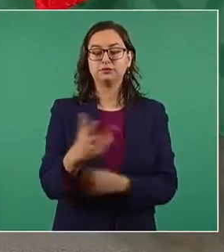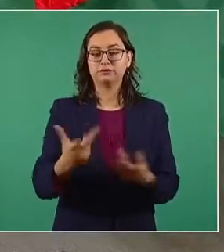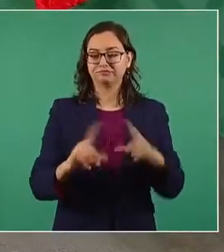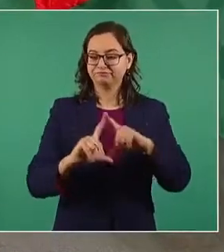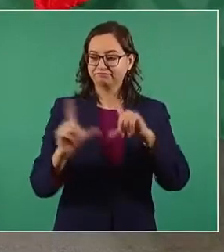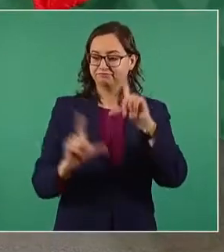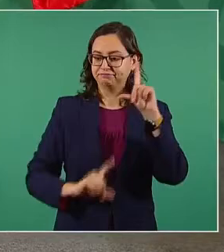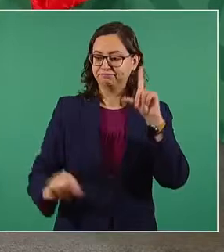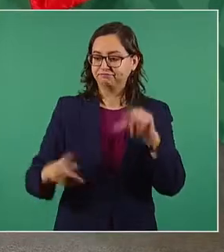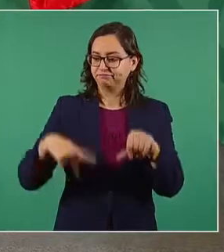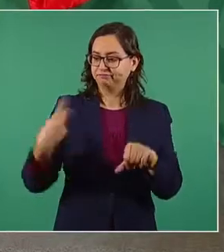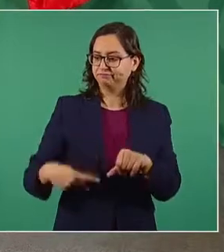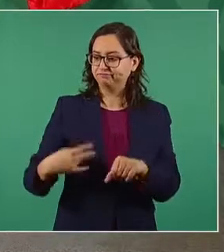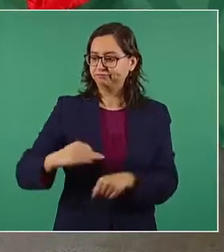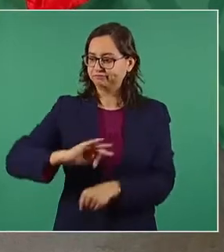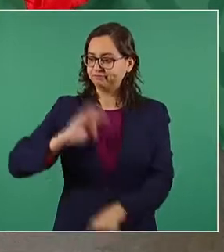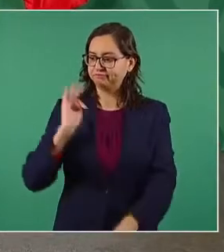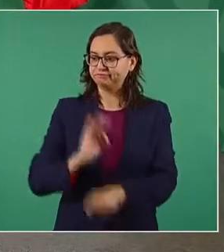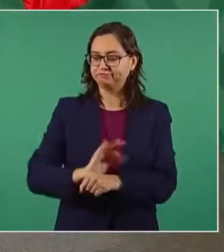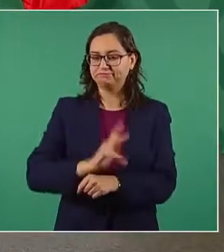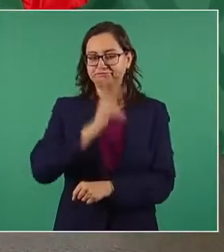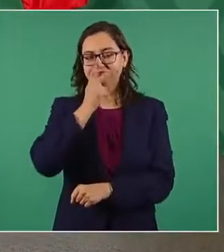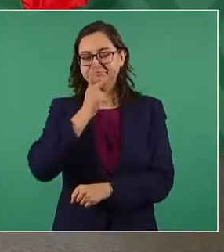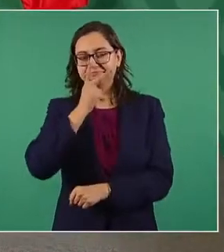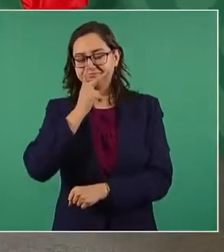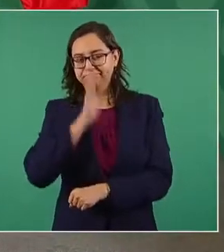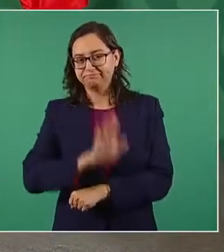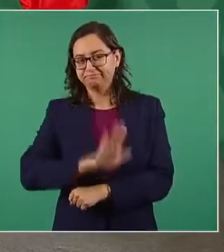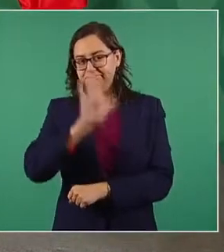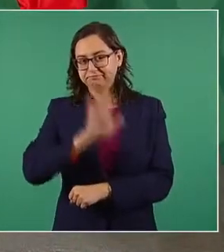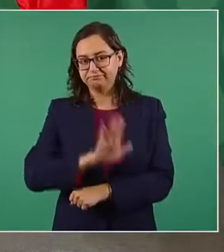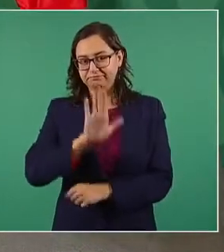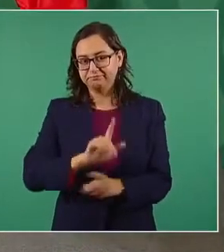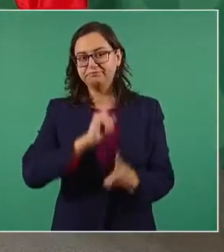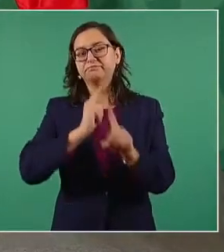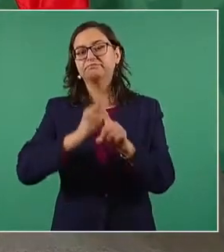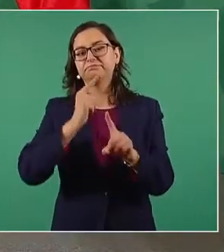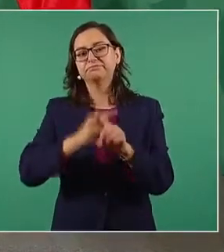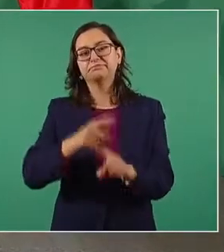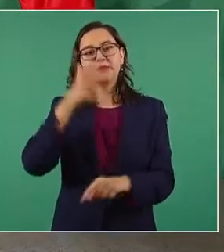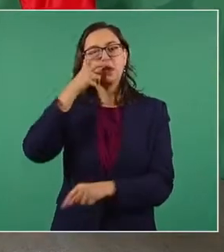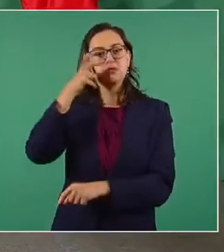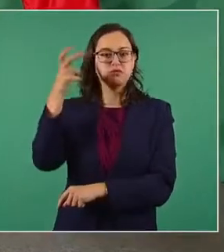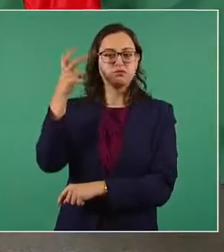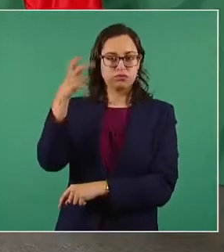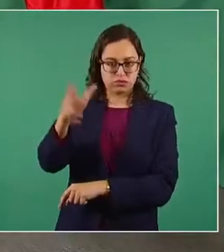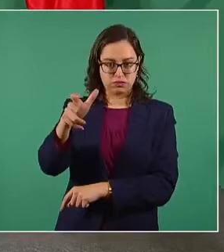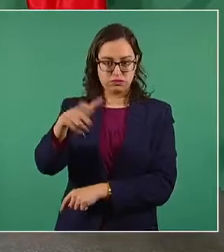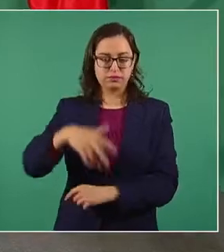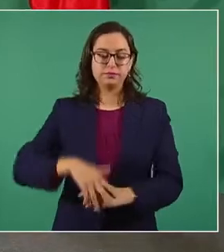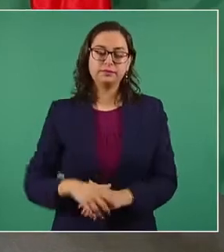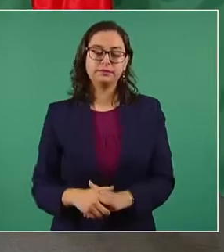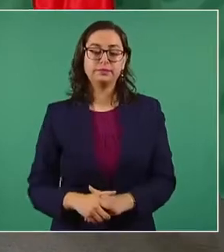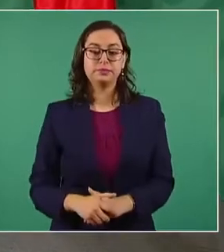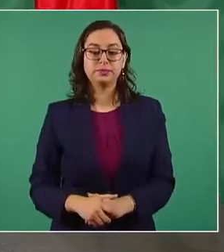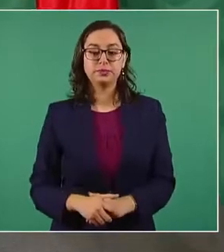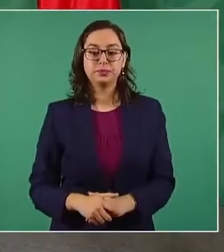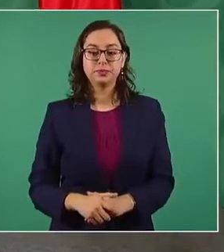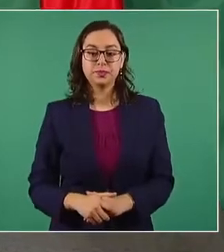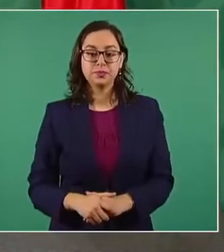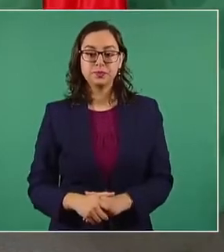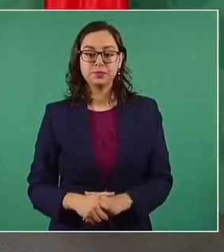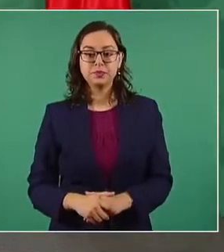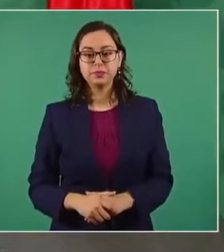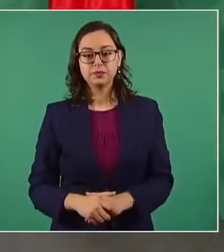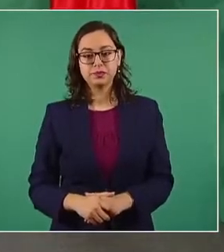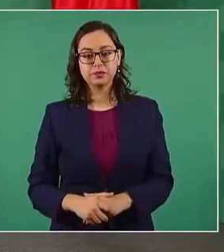nuestra patria, Miguel Hidalgo y Costilla. Quiero, antes